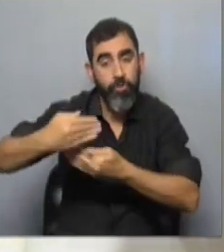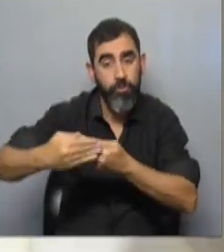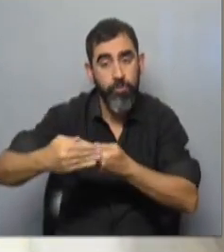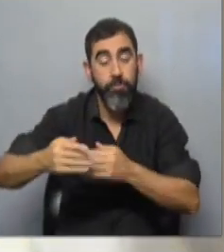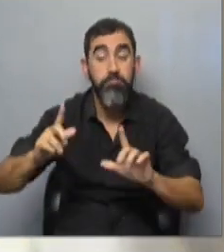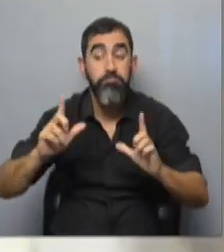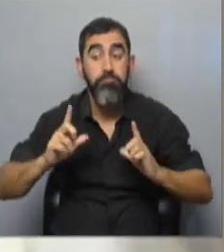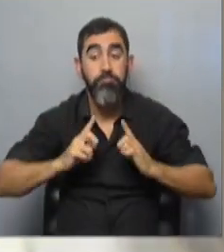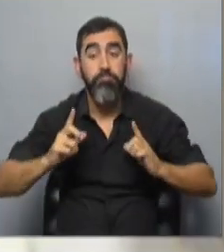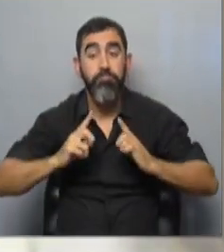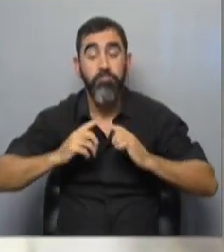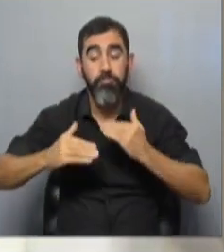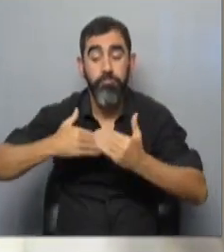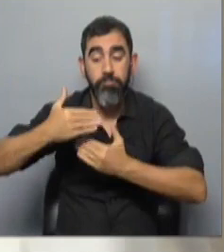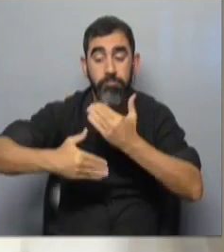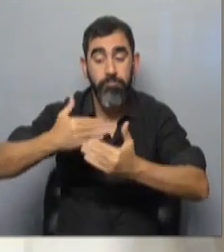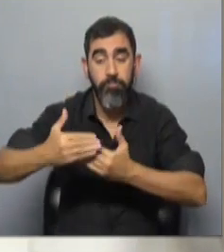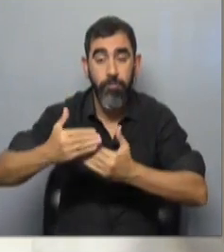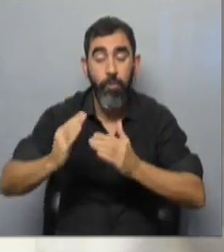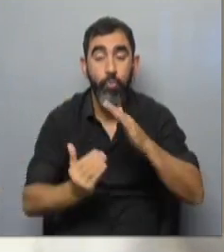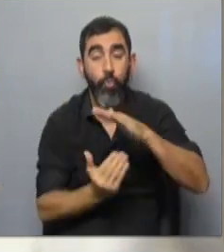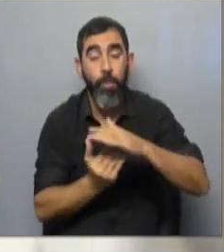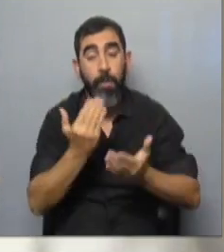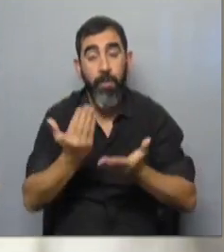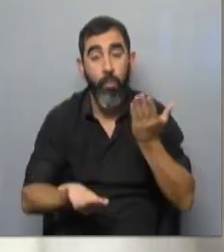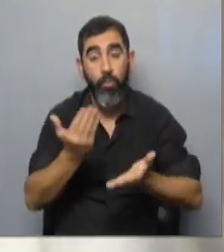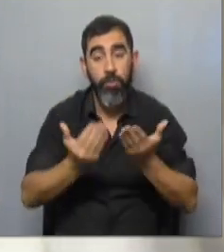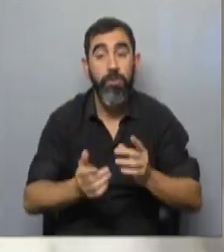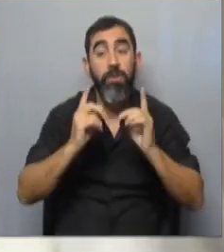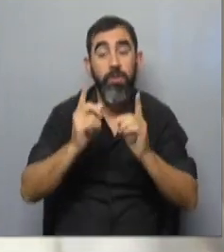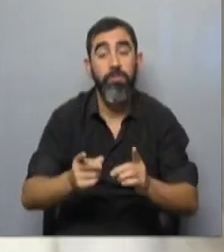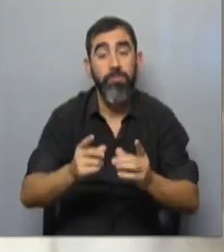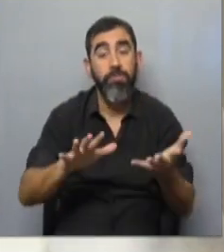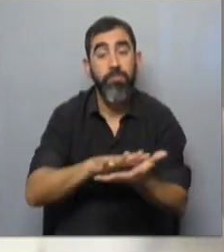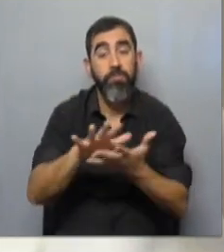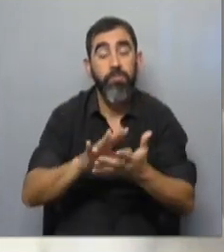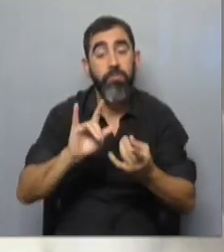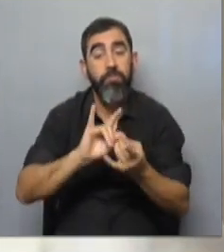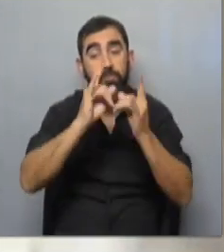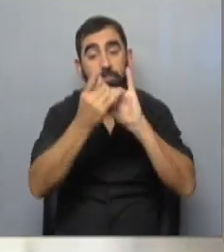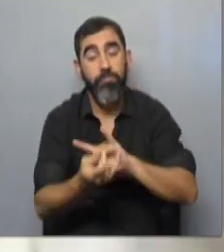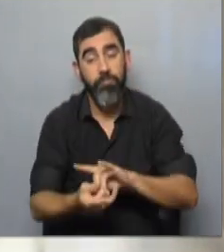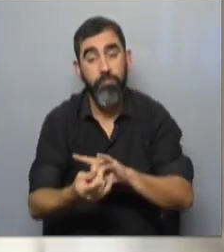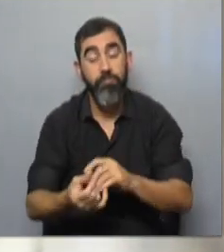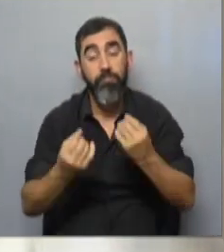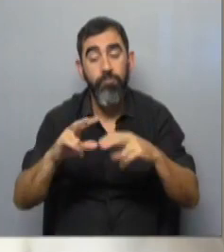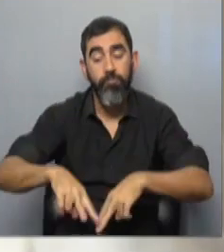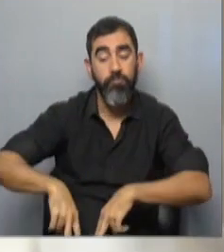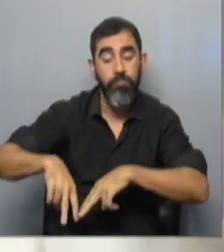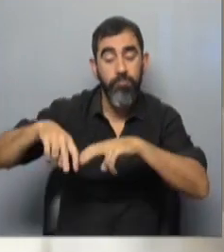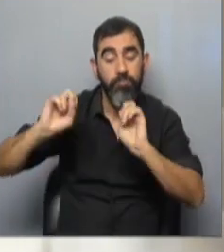estaremos atentos a lo que es la evolución del proceso ante la Suprema Corte de Justicia, también lo que ocurre a nivel del Parlamento, dado que se está